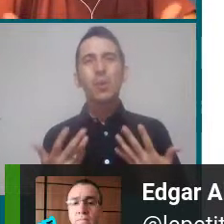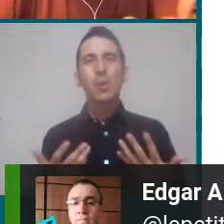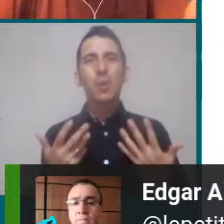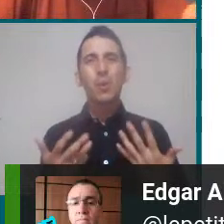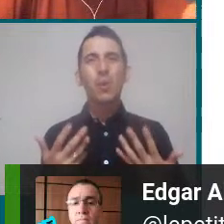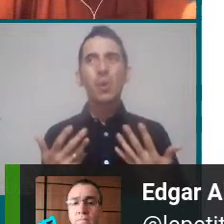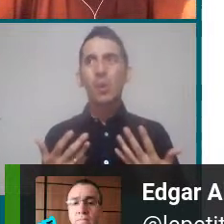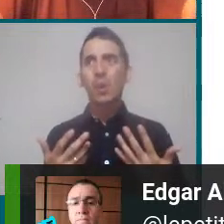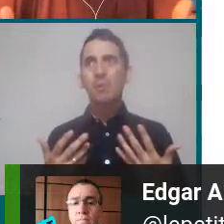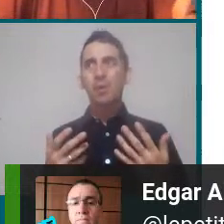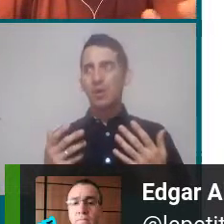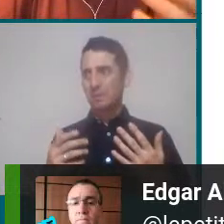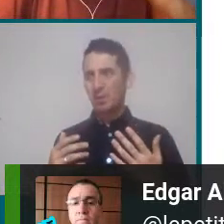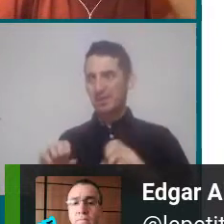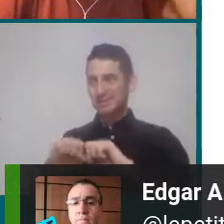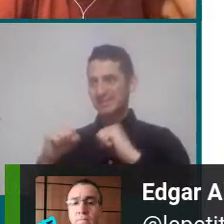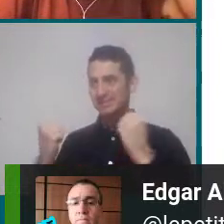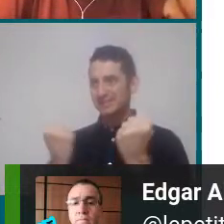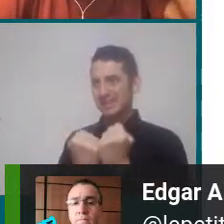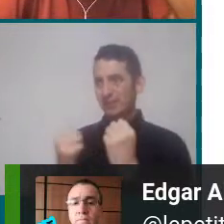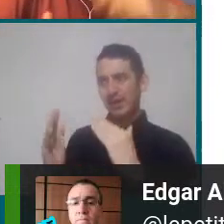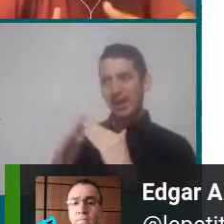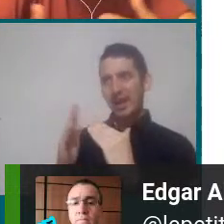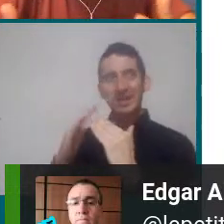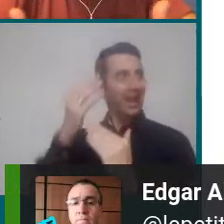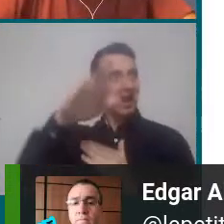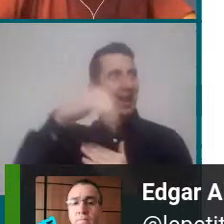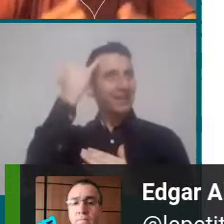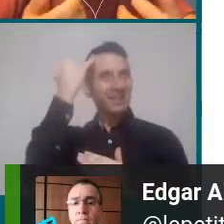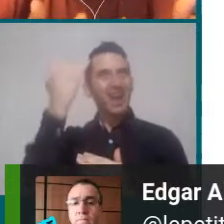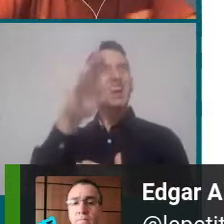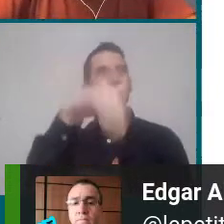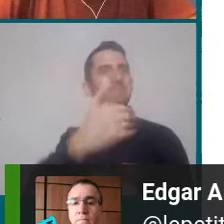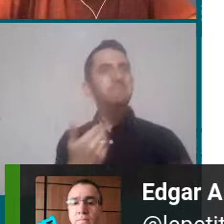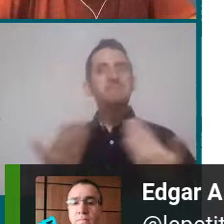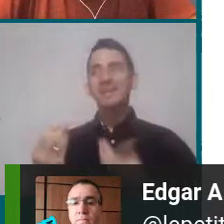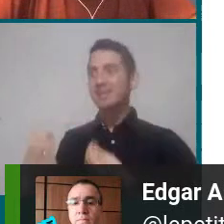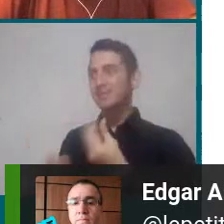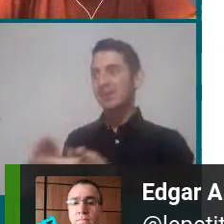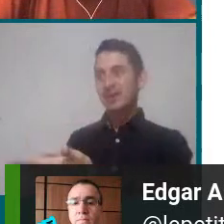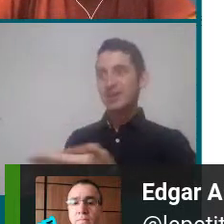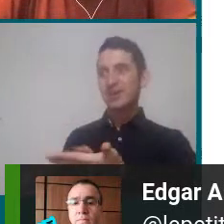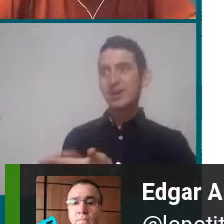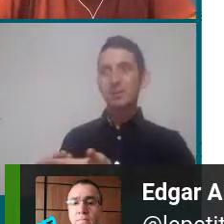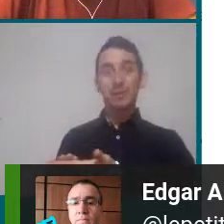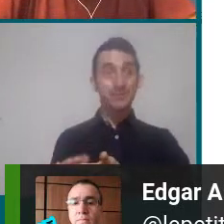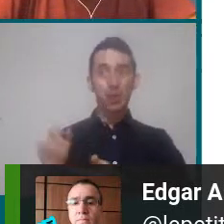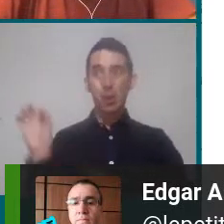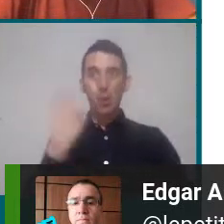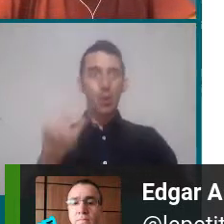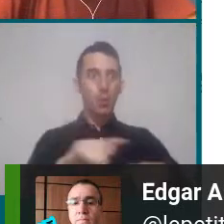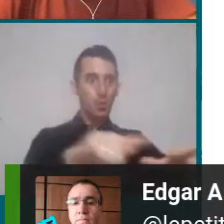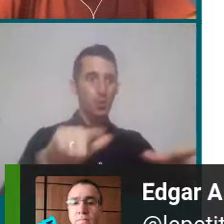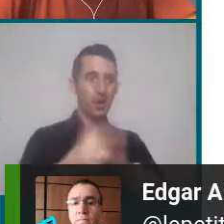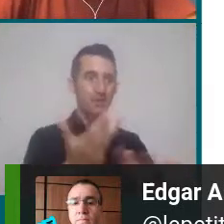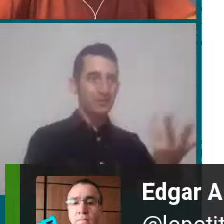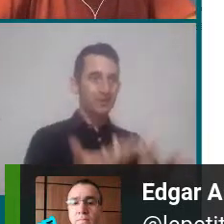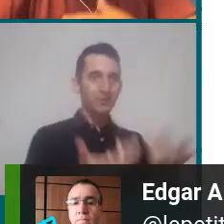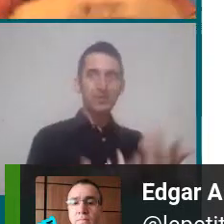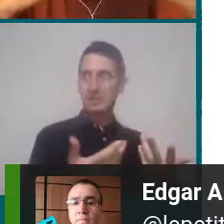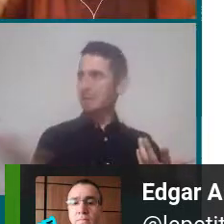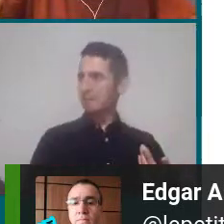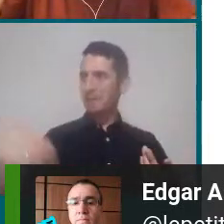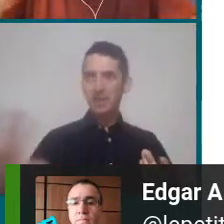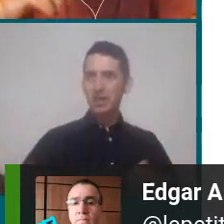rediseñar el salón de casa con los elementos propuestos a utilizar la cocina como un elemento de